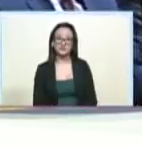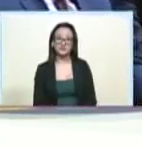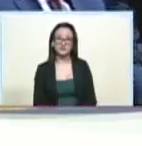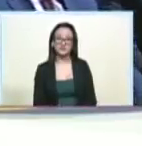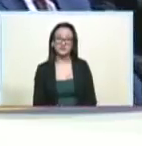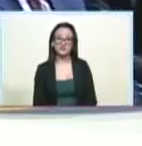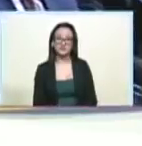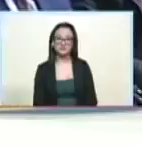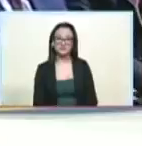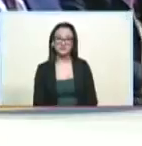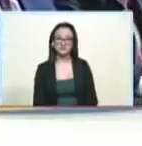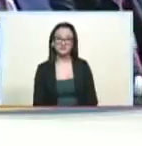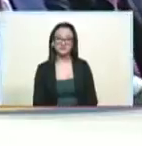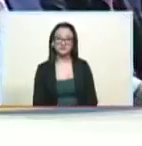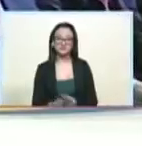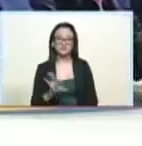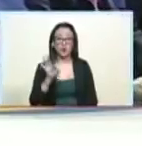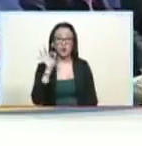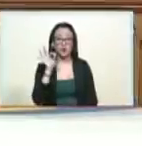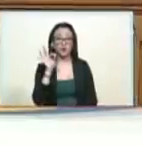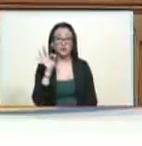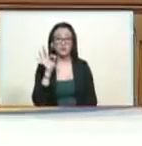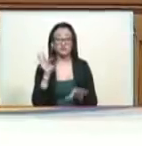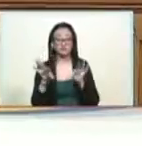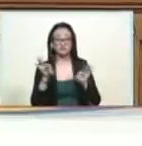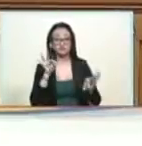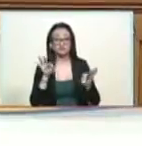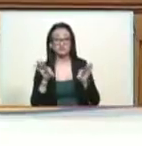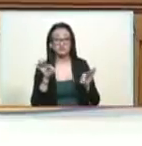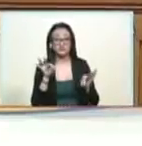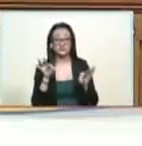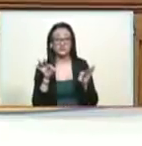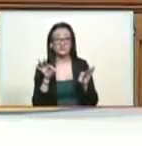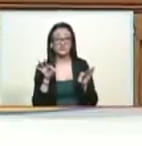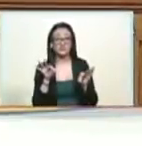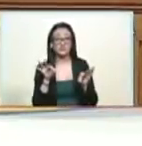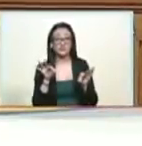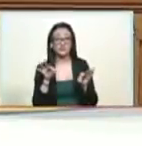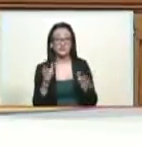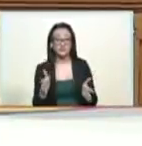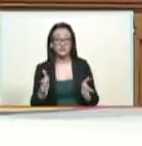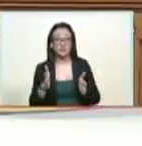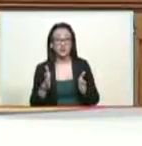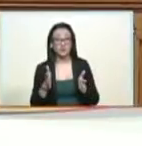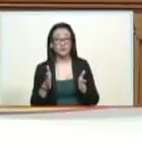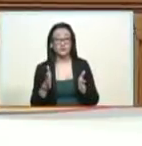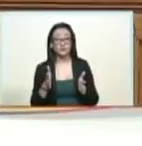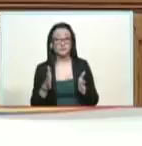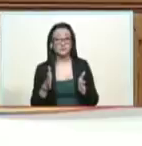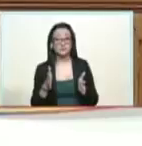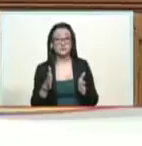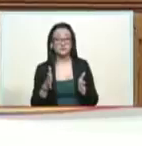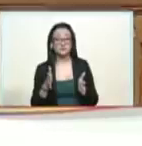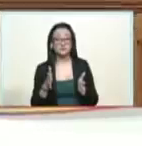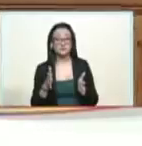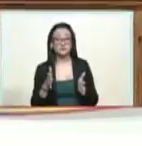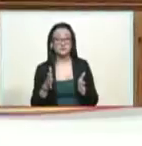Electos y electas, también